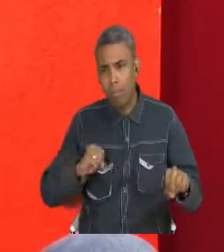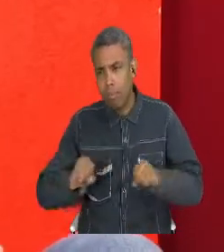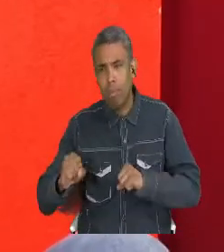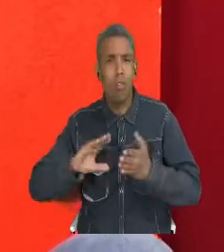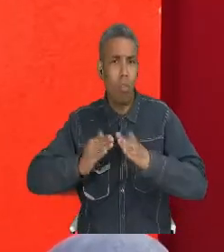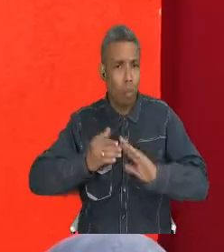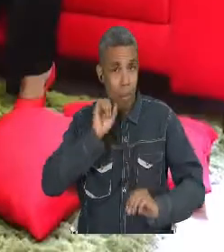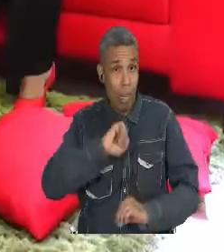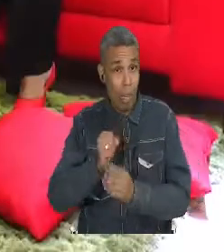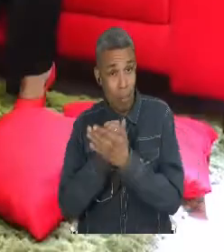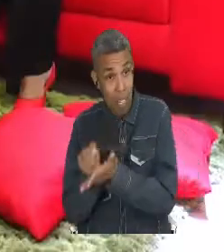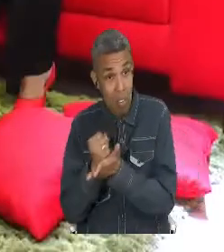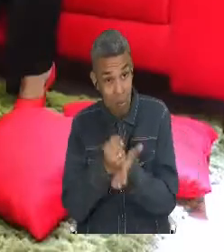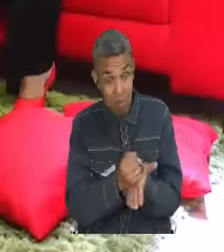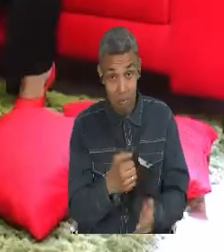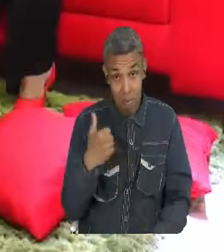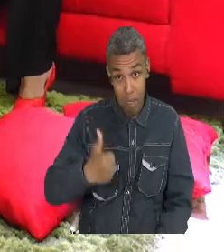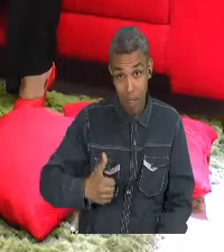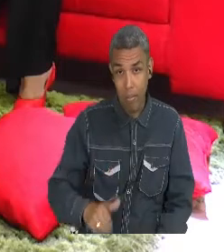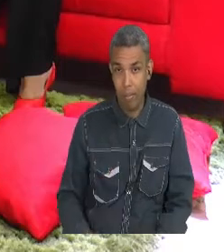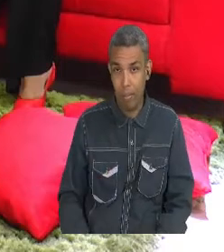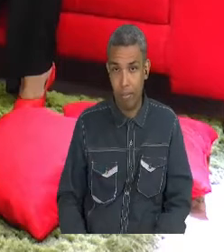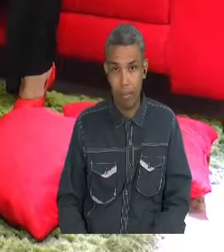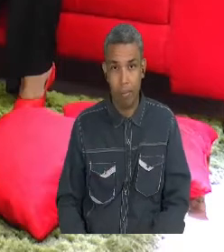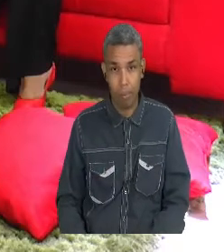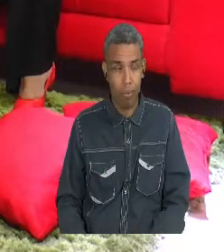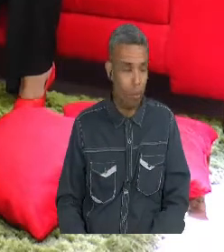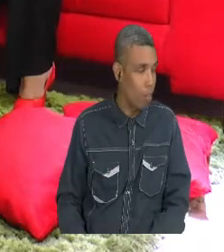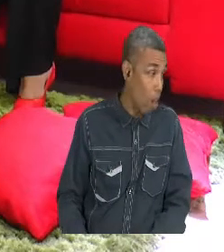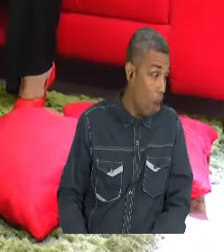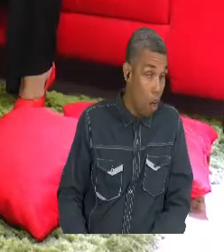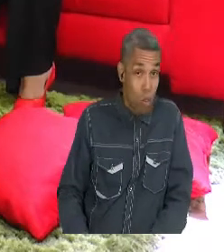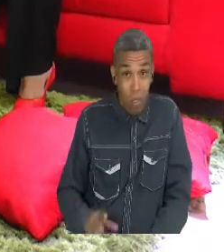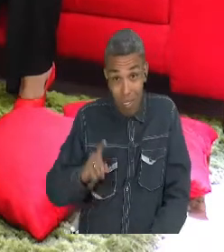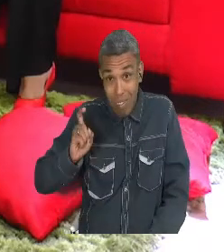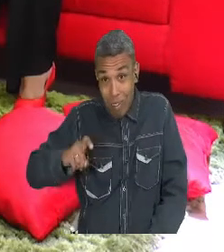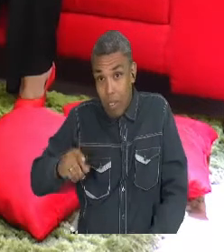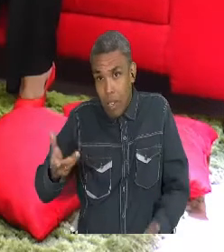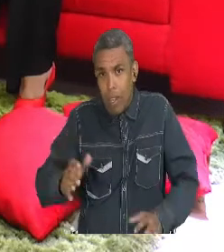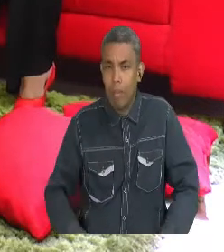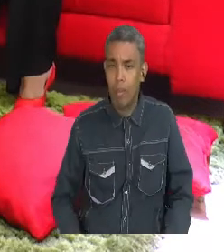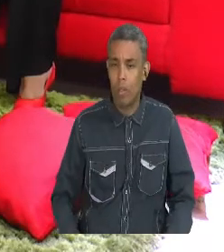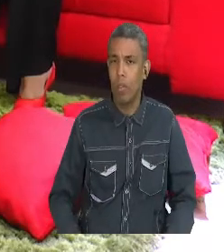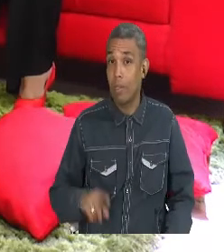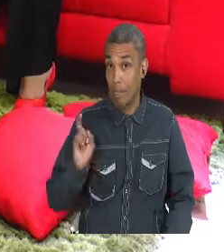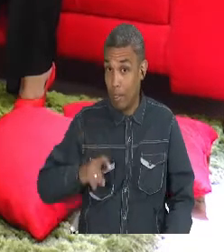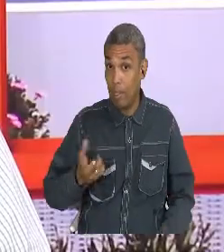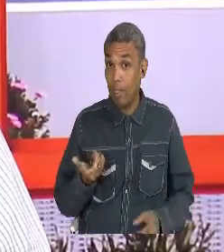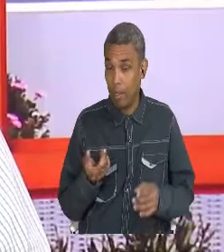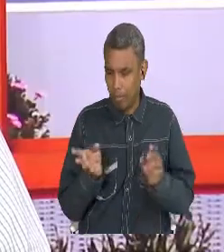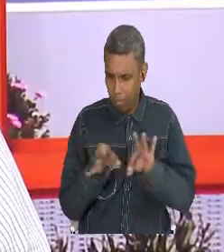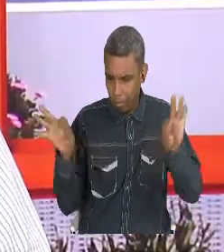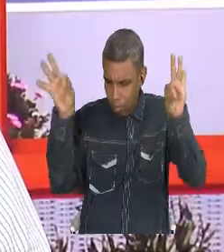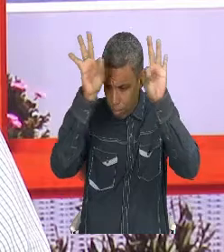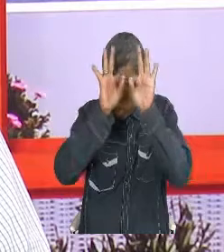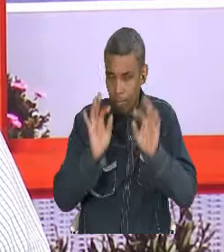Barranca Bermeja. Claro, y es que es un tema muy interesante y necesario por demás. ¿Sí? Hay veces